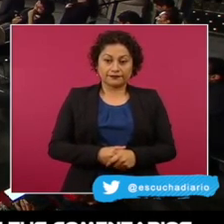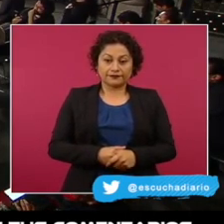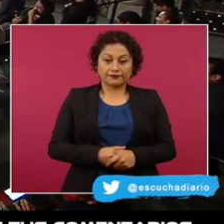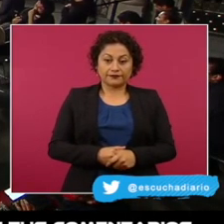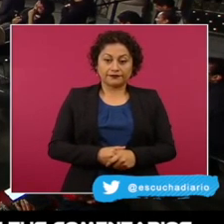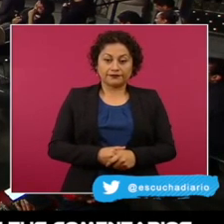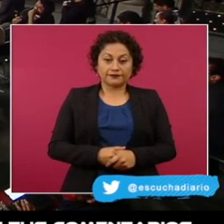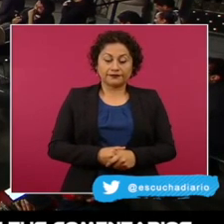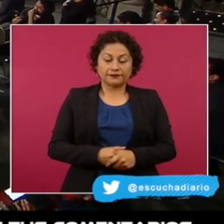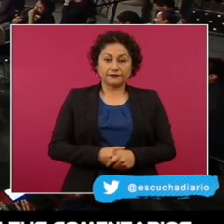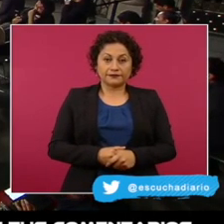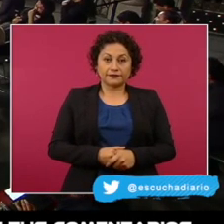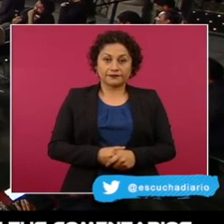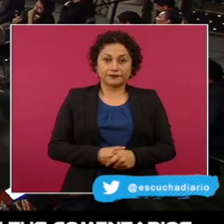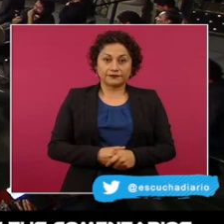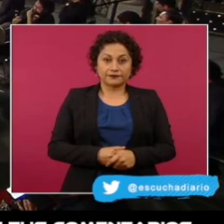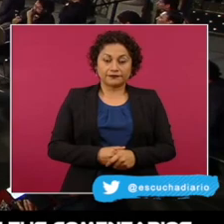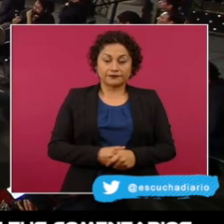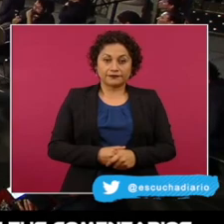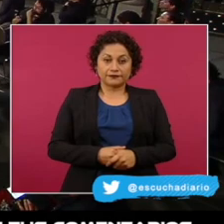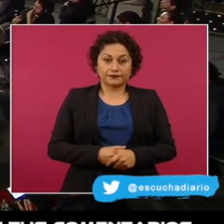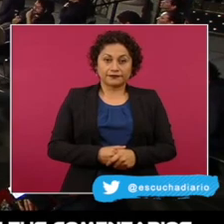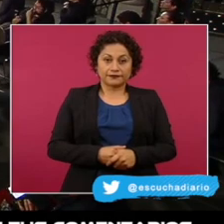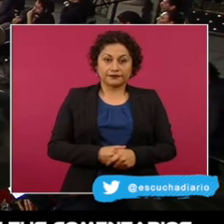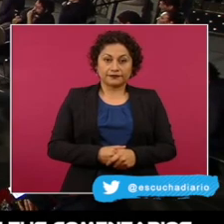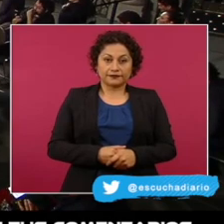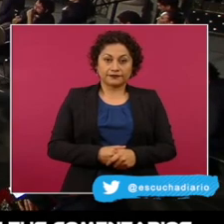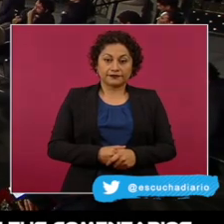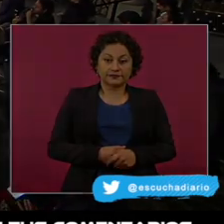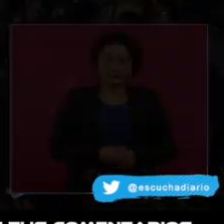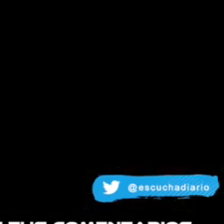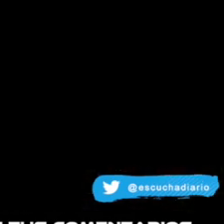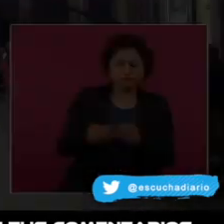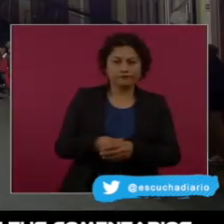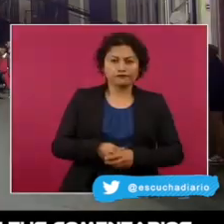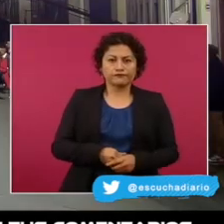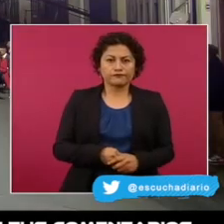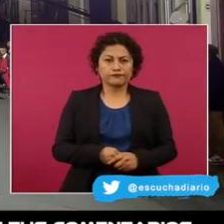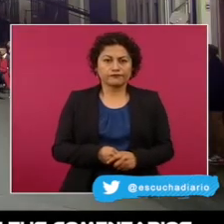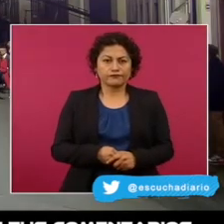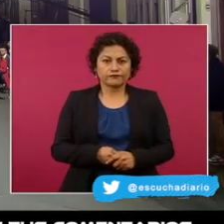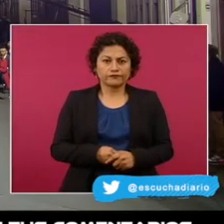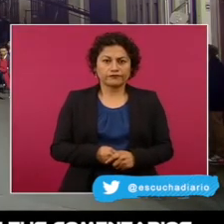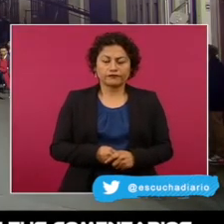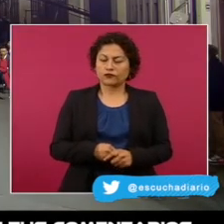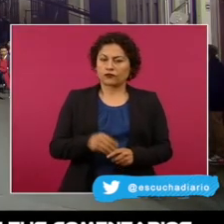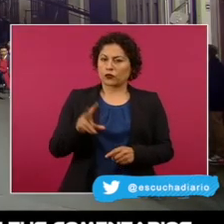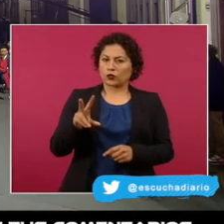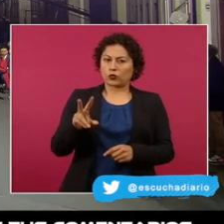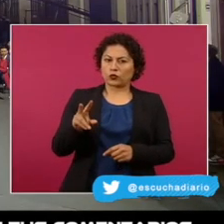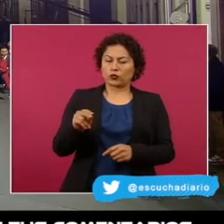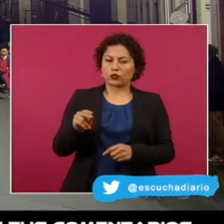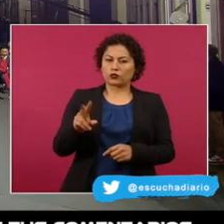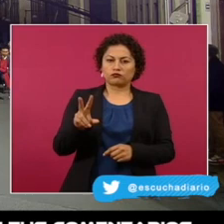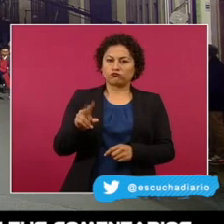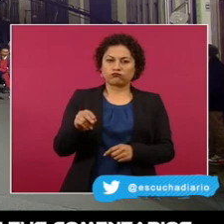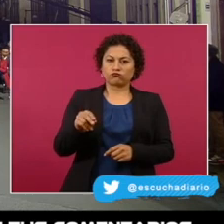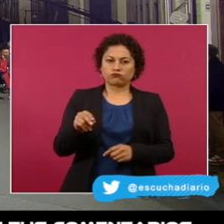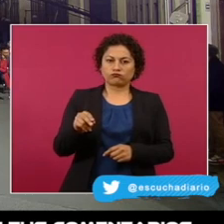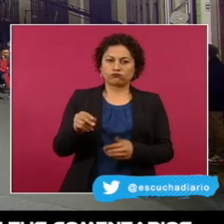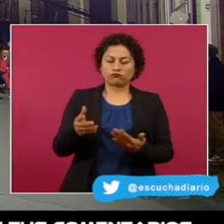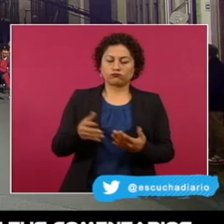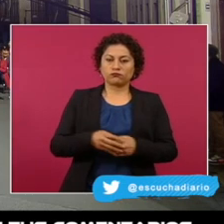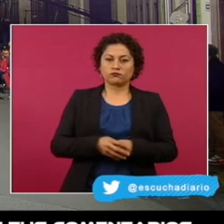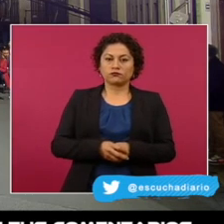pueda instalarse en Nuevo León o en Hidalgo. El presidente anunció que a partir del 19 de marzo se reunirá con legisladores de